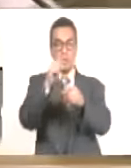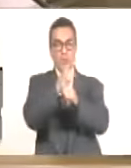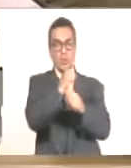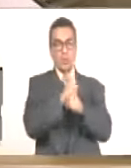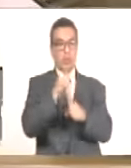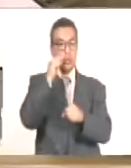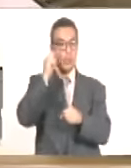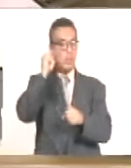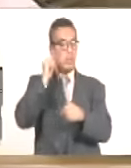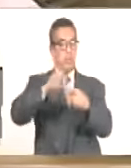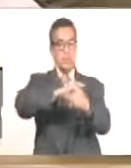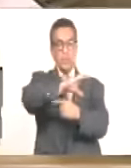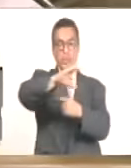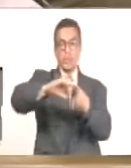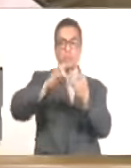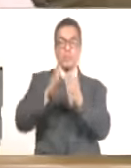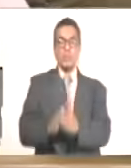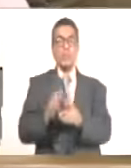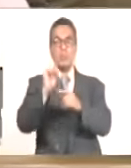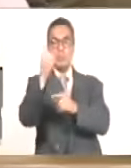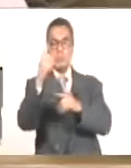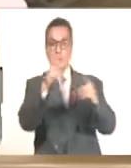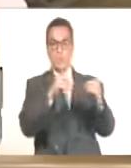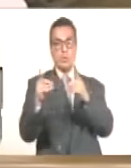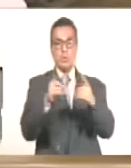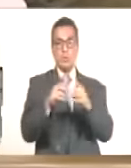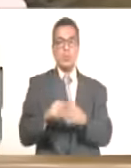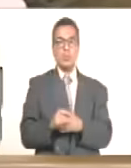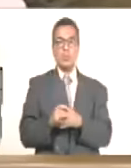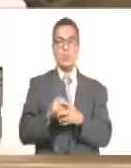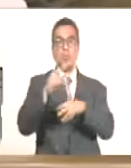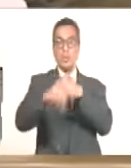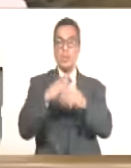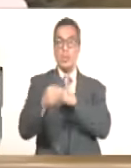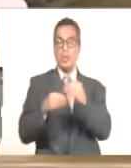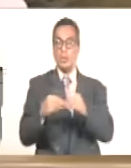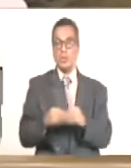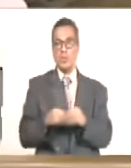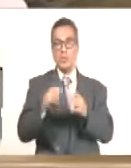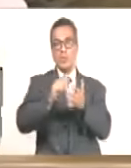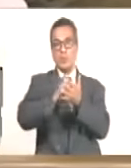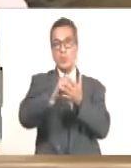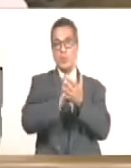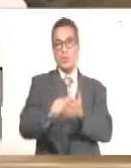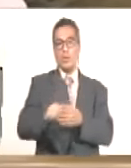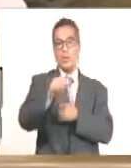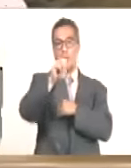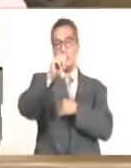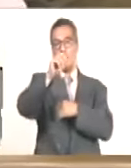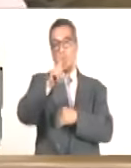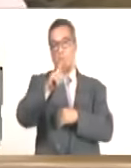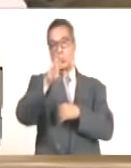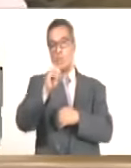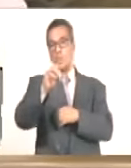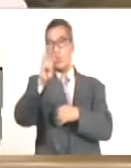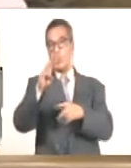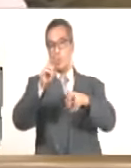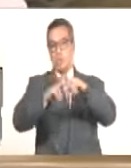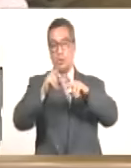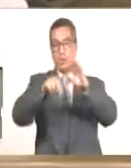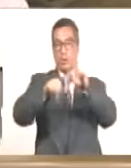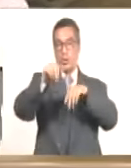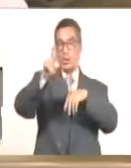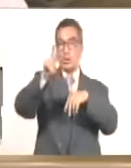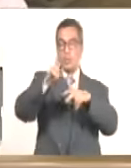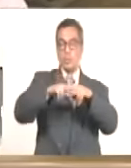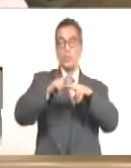trabajadora cultural, a los fines de su primera discusión, de conformidad con lo establecido en el artículo 204, numeral 2